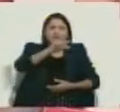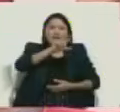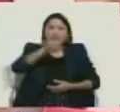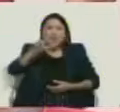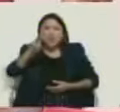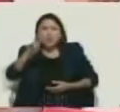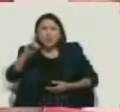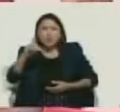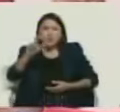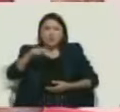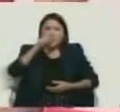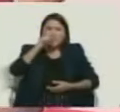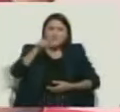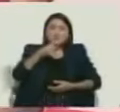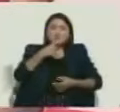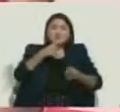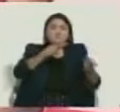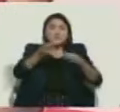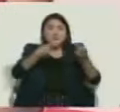manda